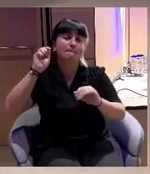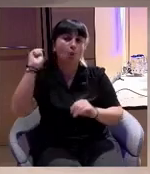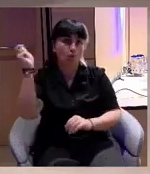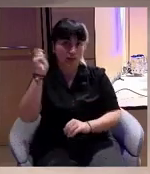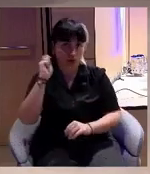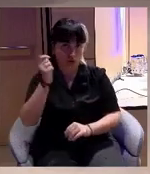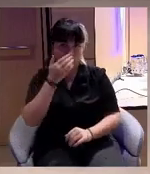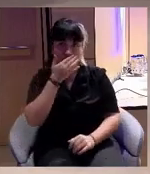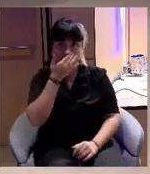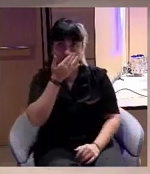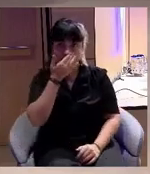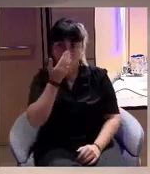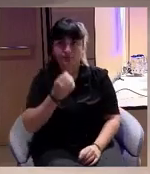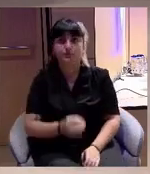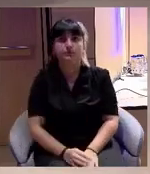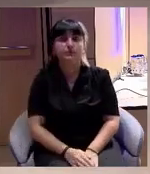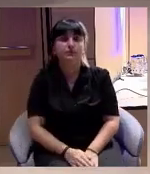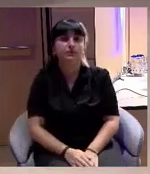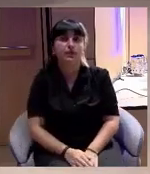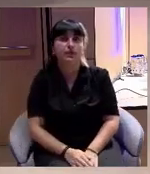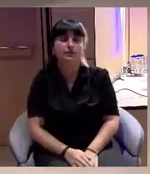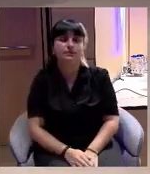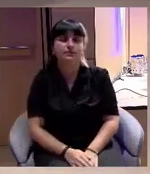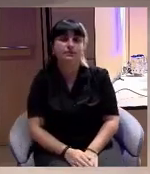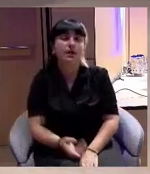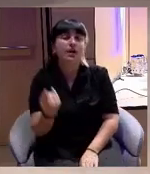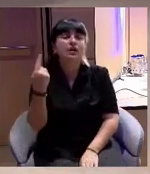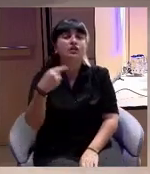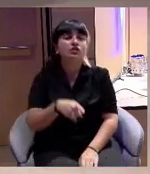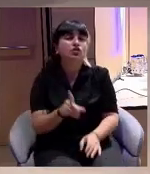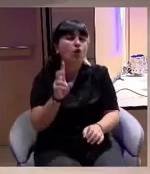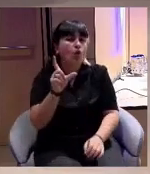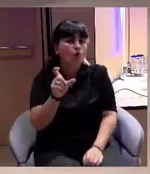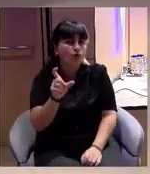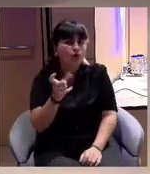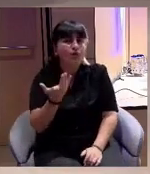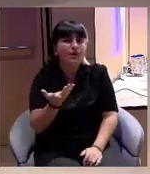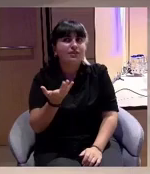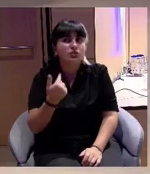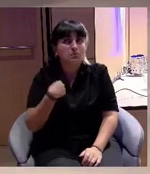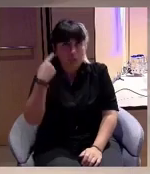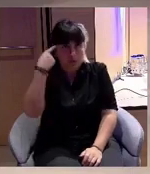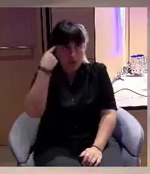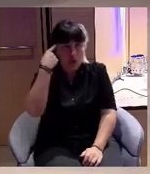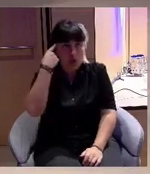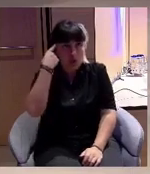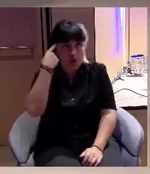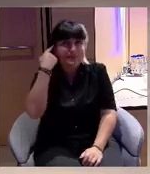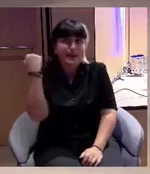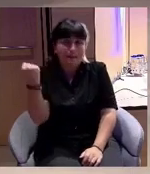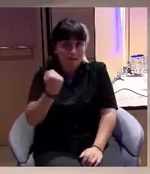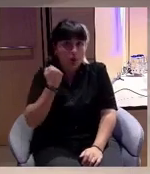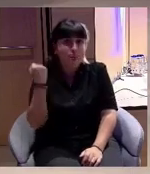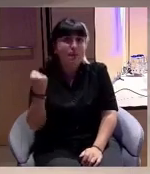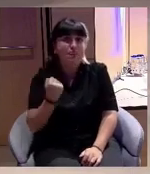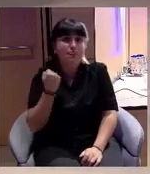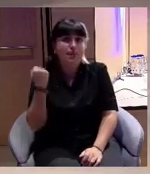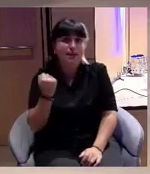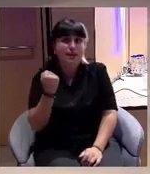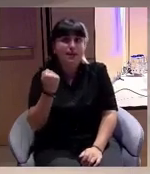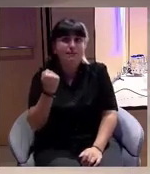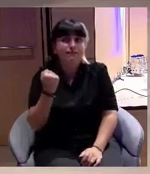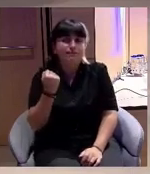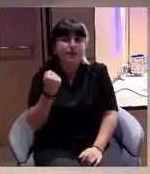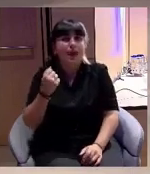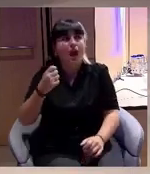Costa nuestra no eh Y deberían ser muchos más Los los que producen esos